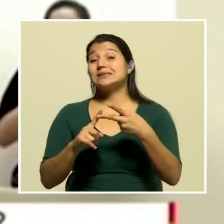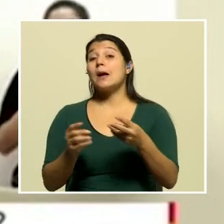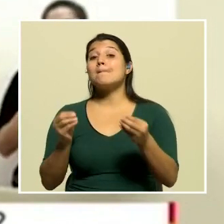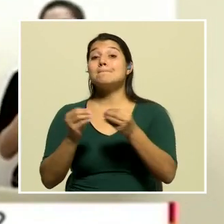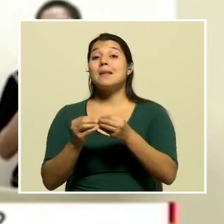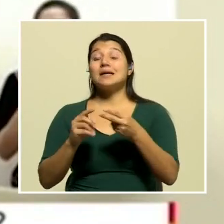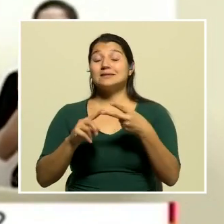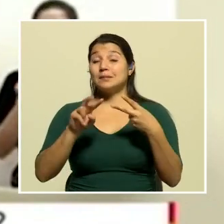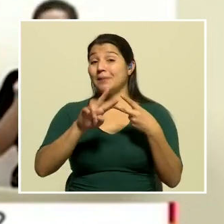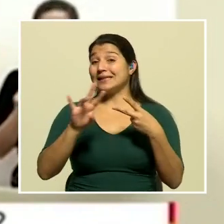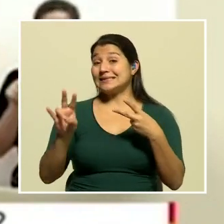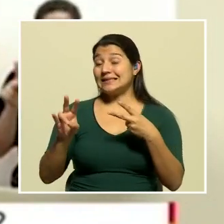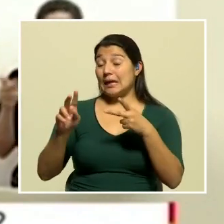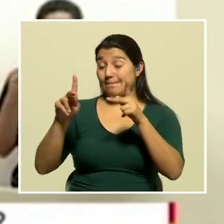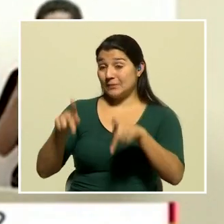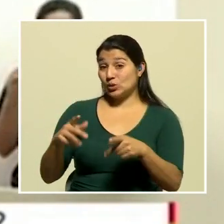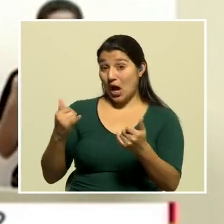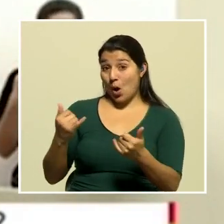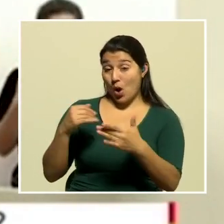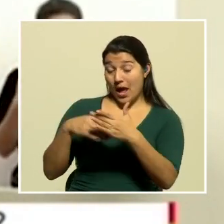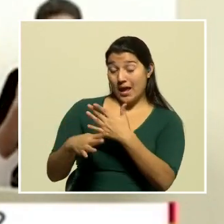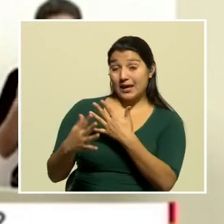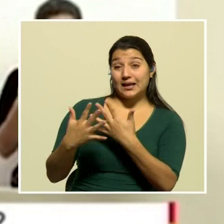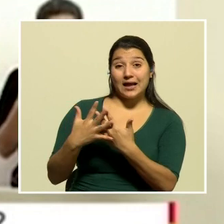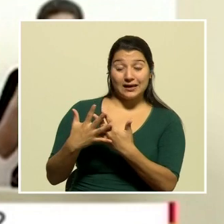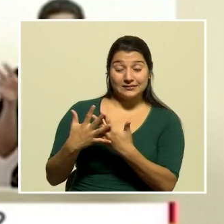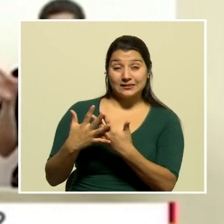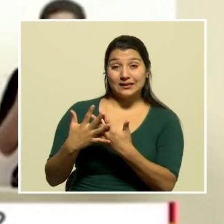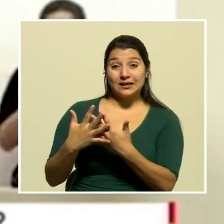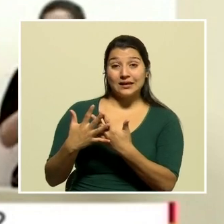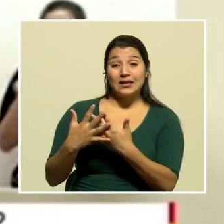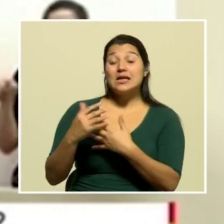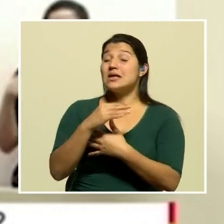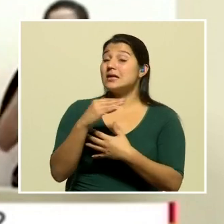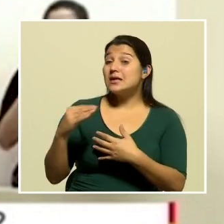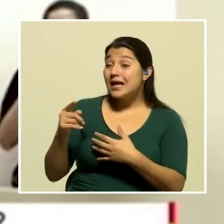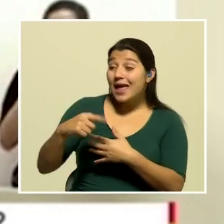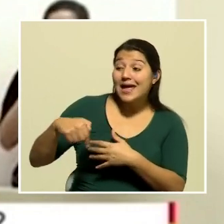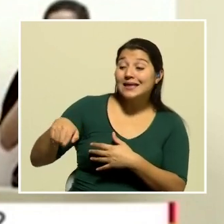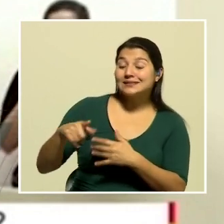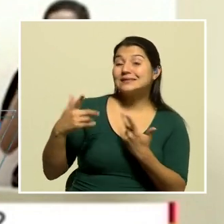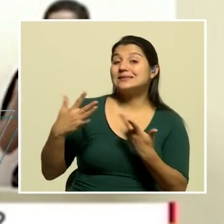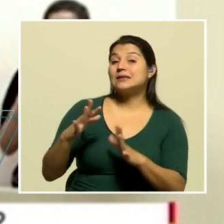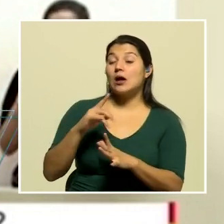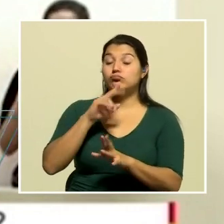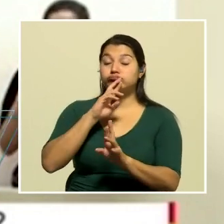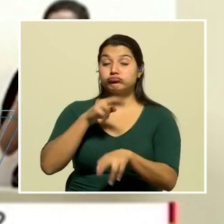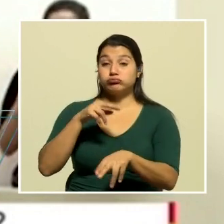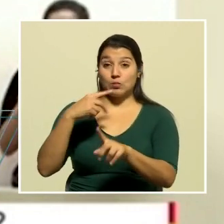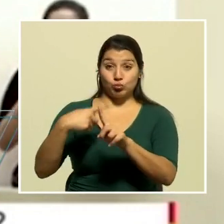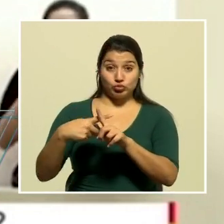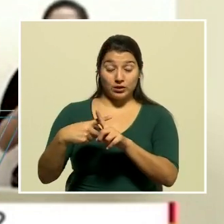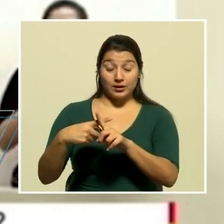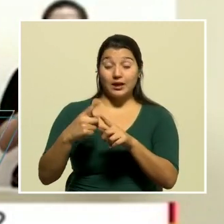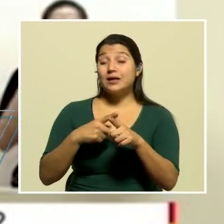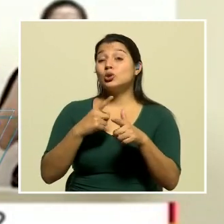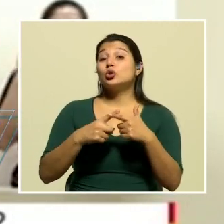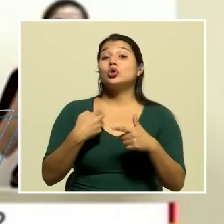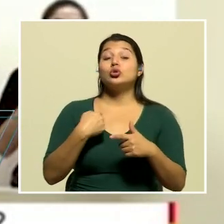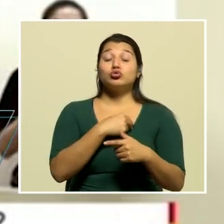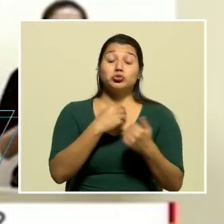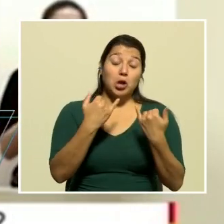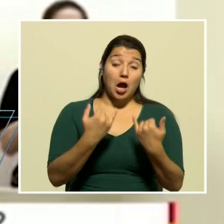27 personas que están privadas de libertad en ese centro que han resultado positivas. Y justamente pues estamos